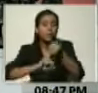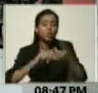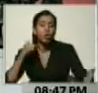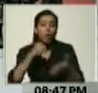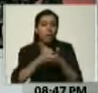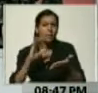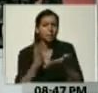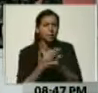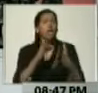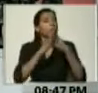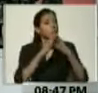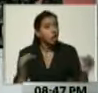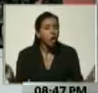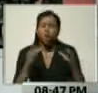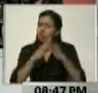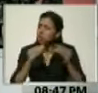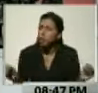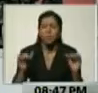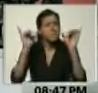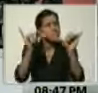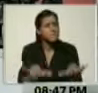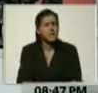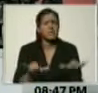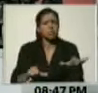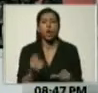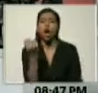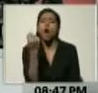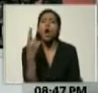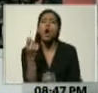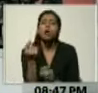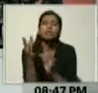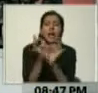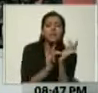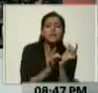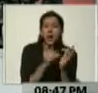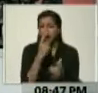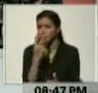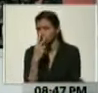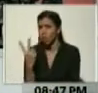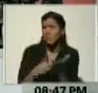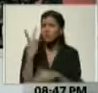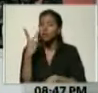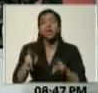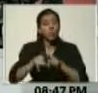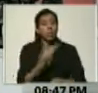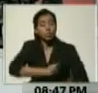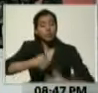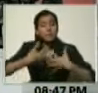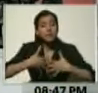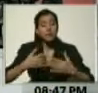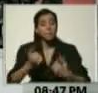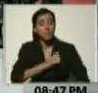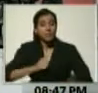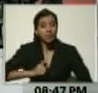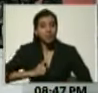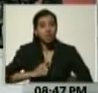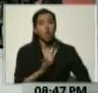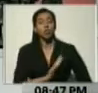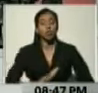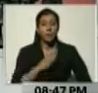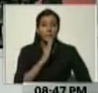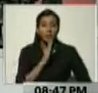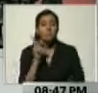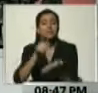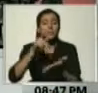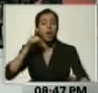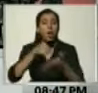todos están metidos. Son los mismos del 11 de abril. Empresarios metidos en golpe de Estado, banqueros que están metidos en golpe de